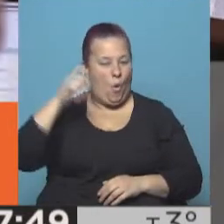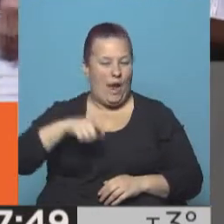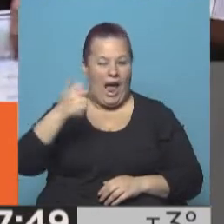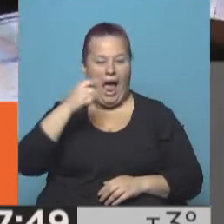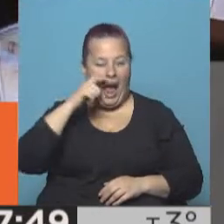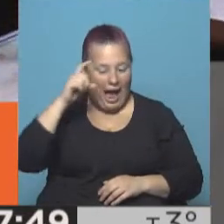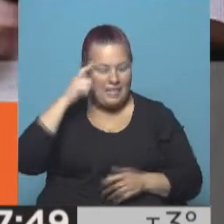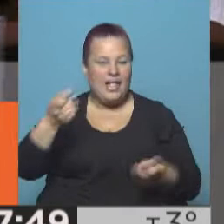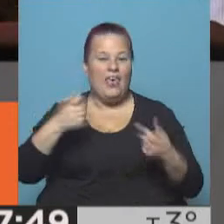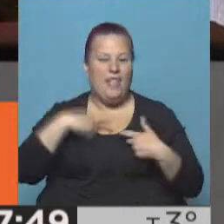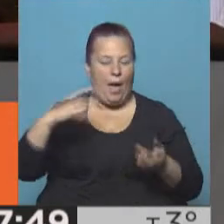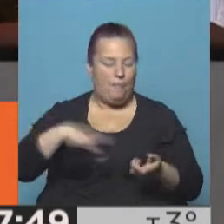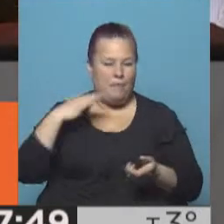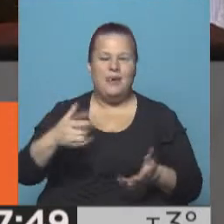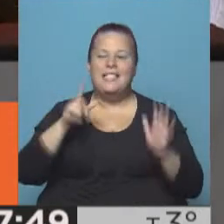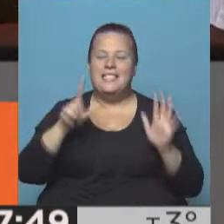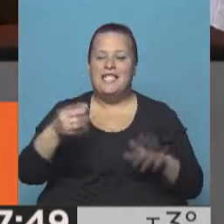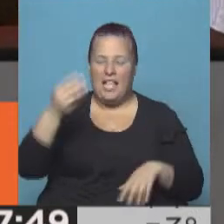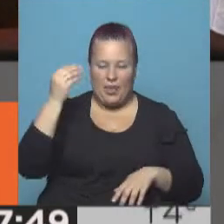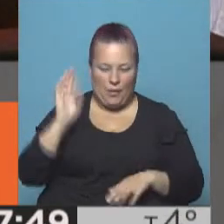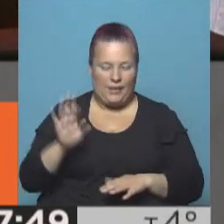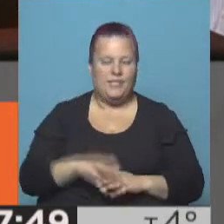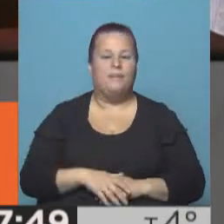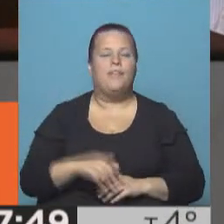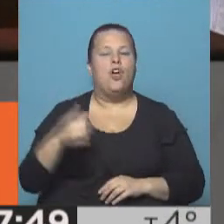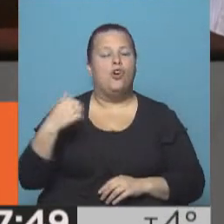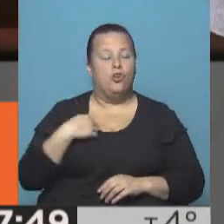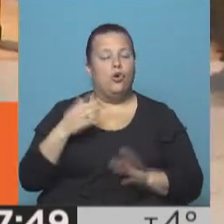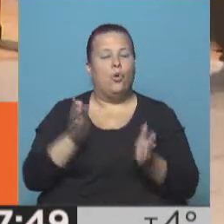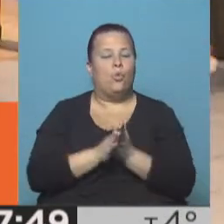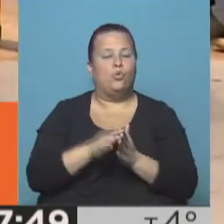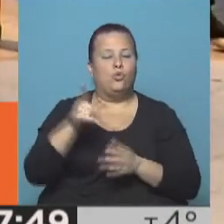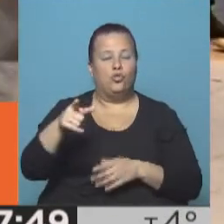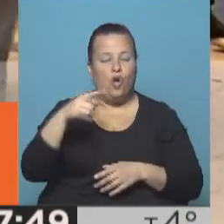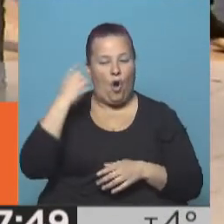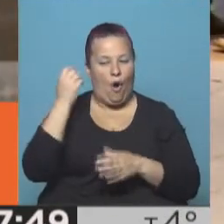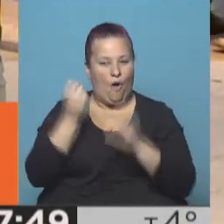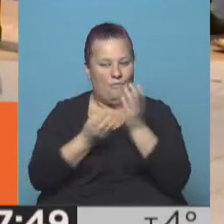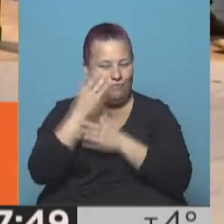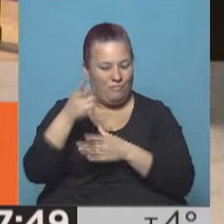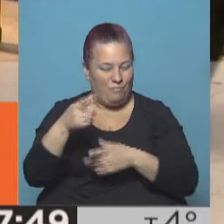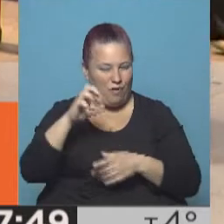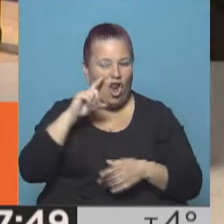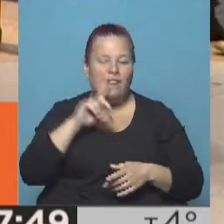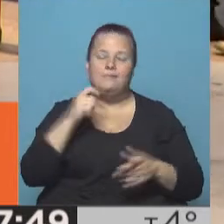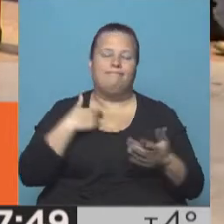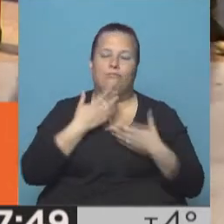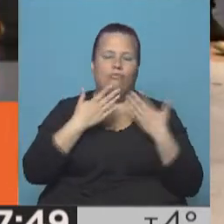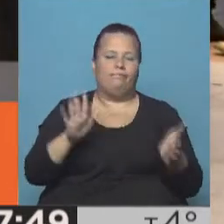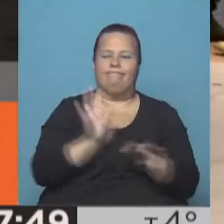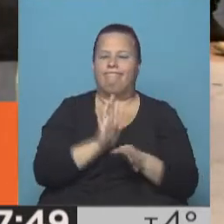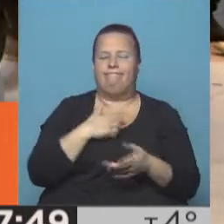ACE que nos ha nominado 7 veces. Yo con cronistas tengo que estar muy agradecido, ya no sé, debo tener